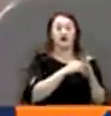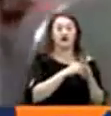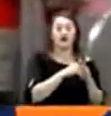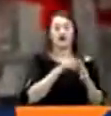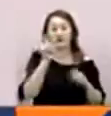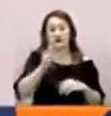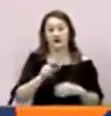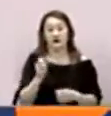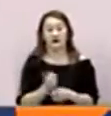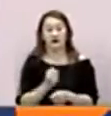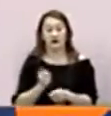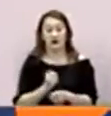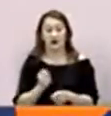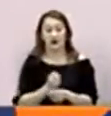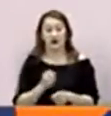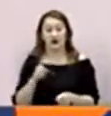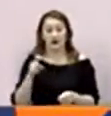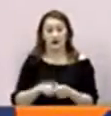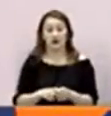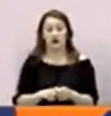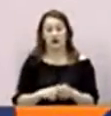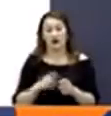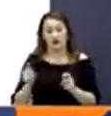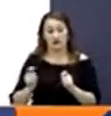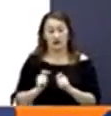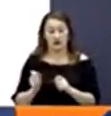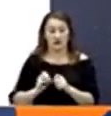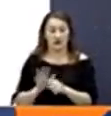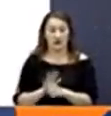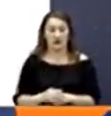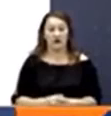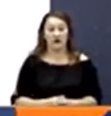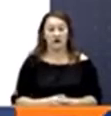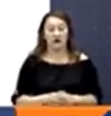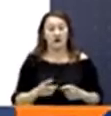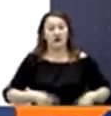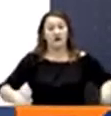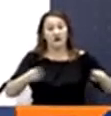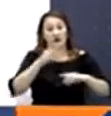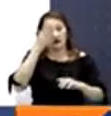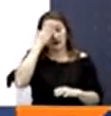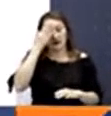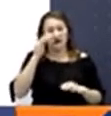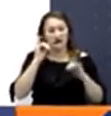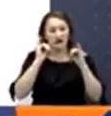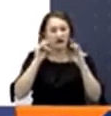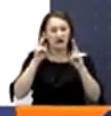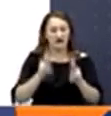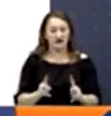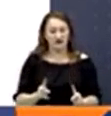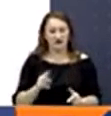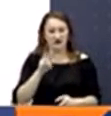de que un trabajador o empleador se haya contagiado. Como ustedes saben, en el tema de incapacidades,